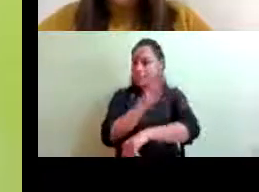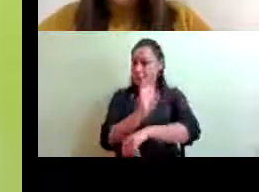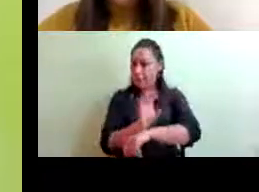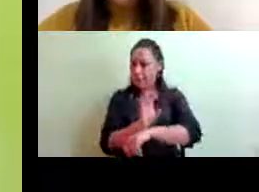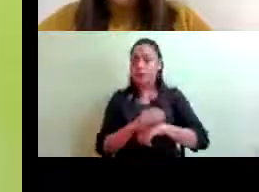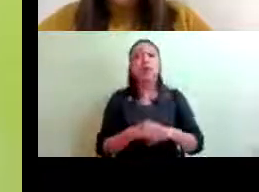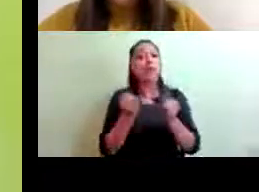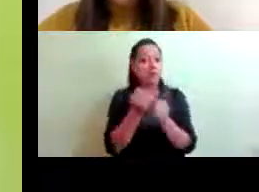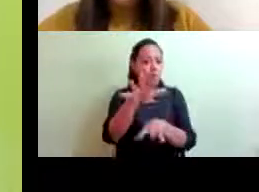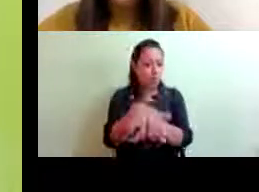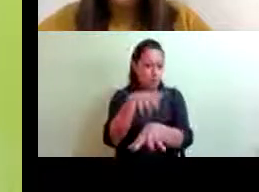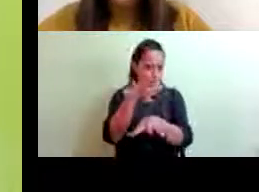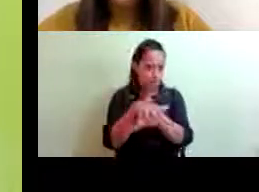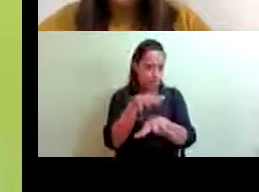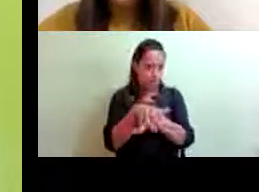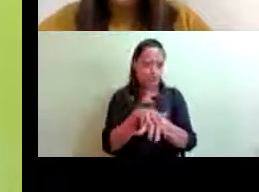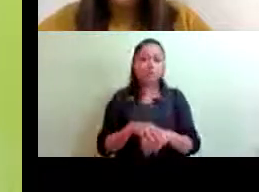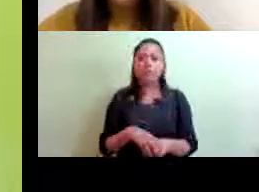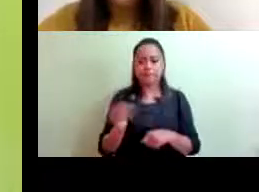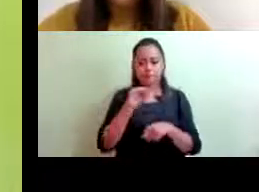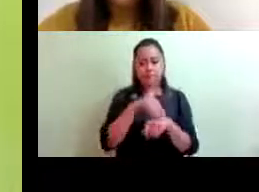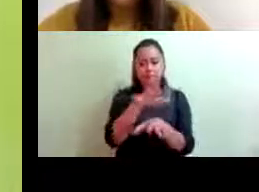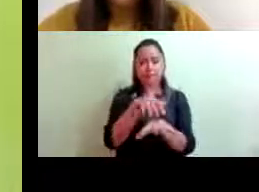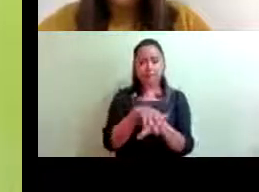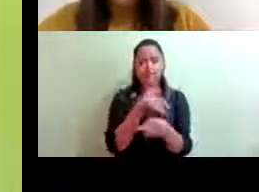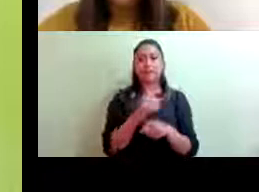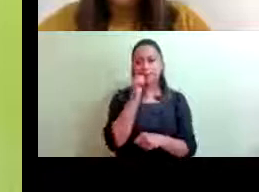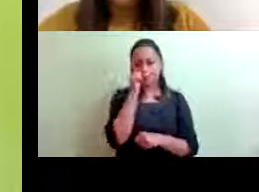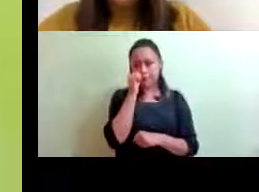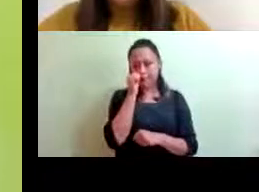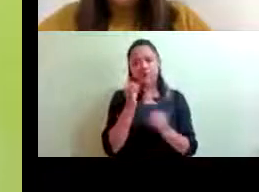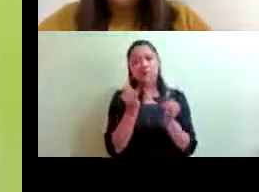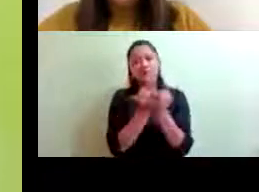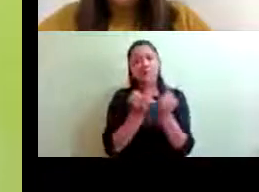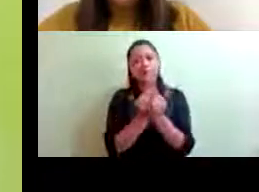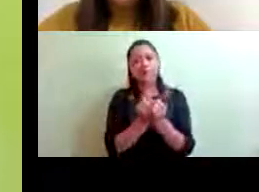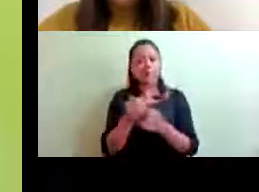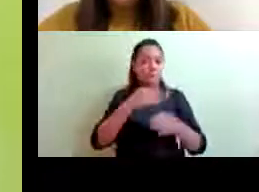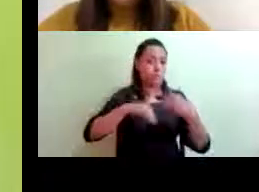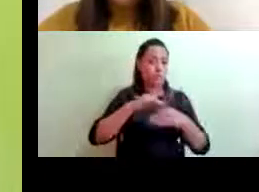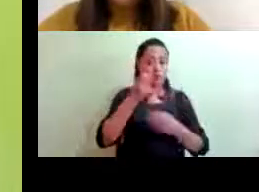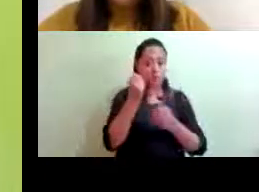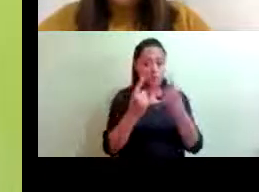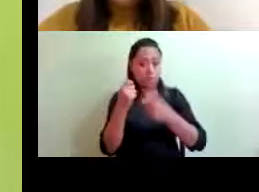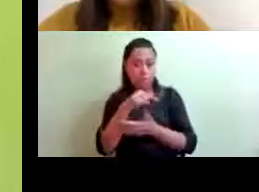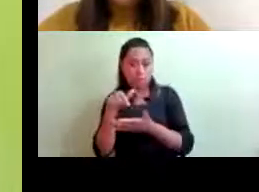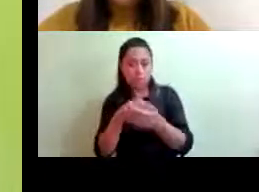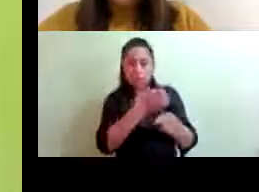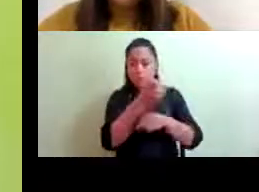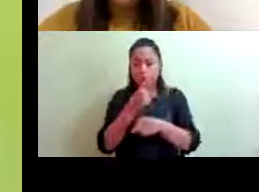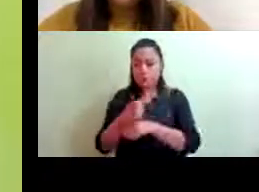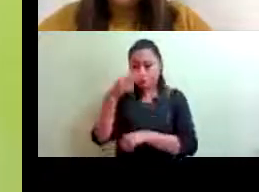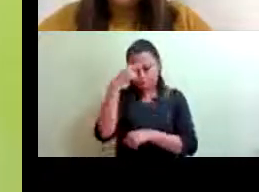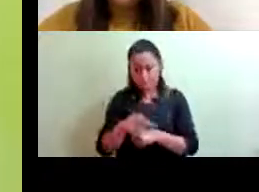de Tlalpan, no sé por qué omití poner Tlalpan, y áreas externas de abastecimiento en el Estado de México, entre ellas el Parque Nacional de